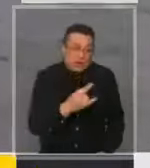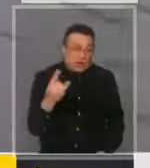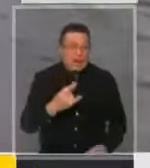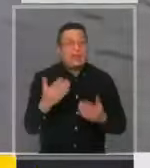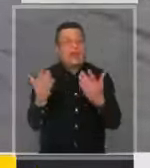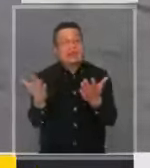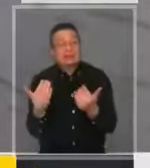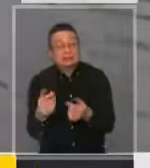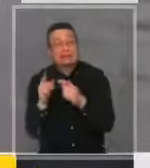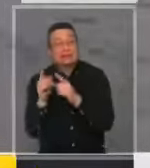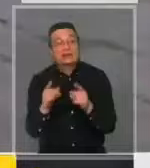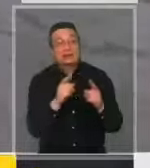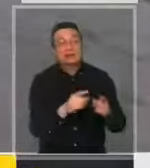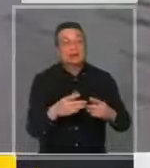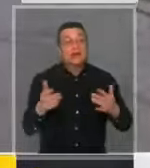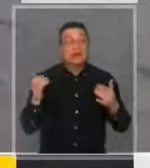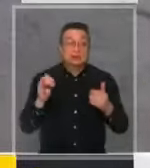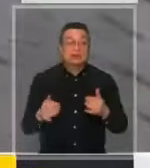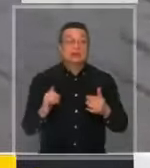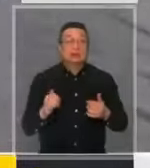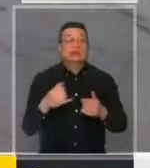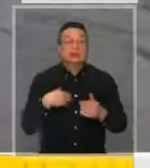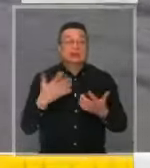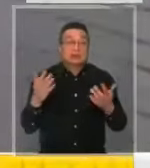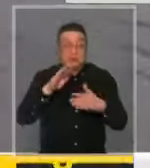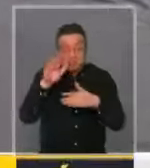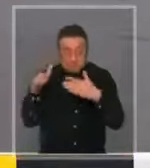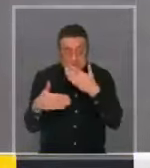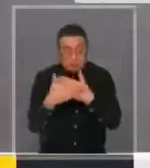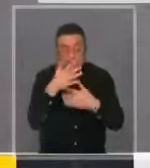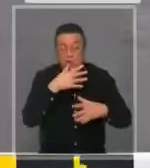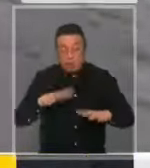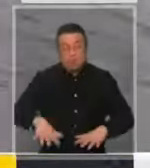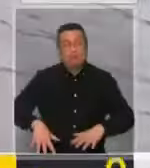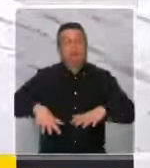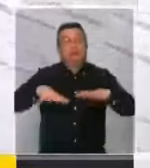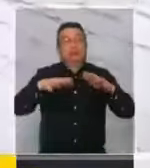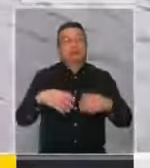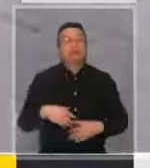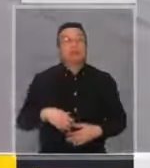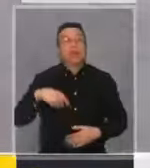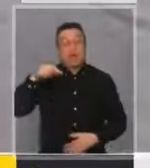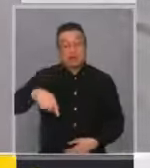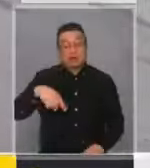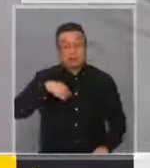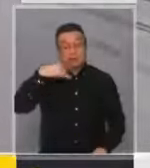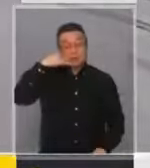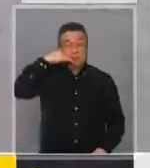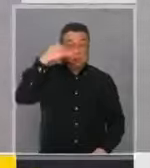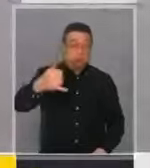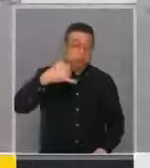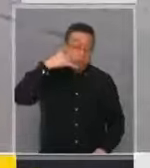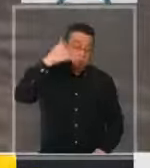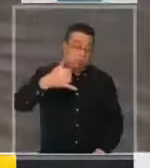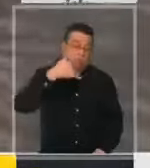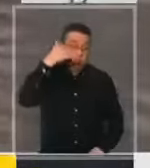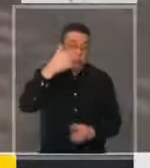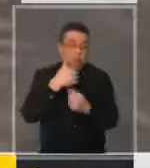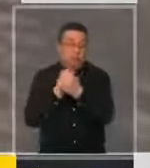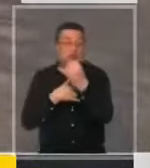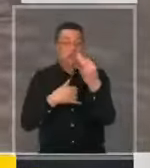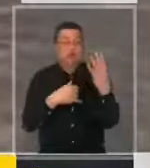sacarla porque el agua desde la madrugada que empezó a llenarse al tiro. Aquí yo he llamado reiteradas veces al 1421. Es una vergüenza